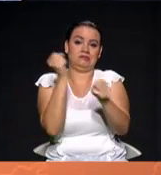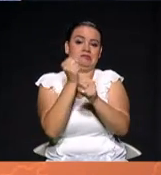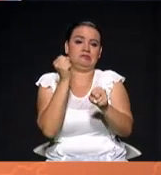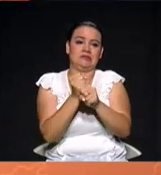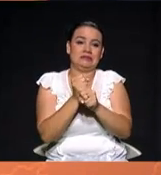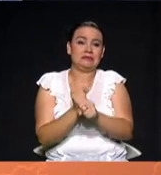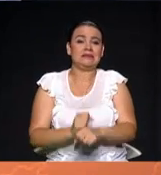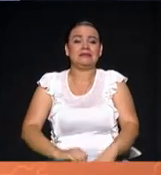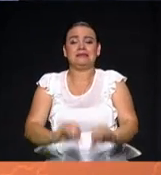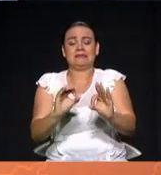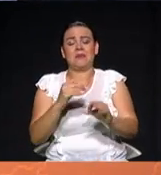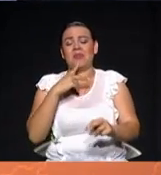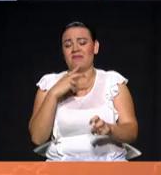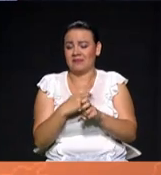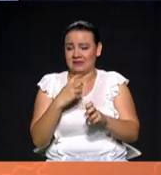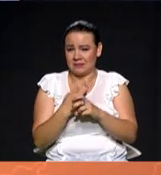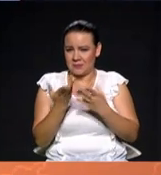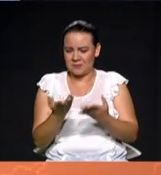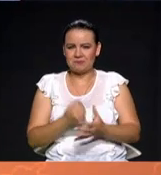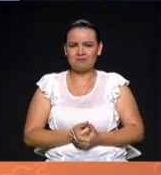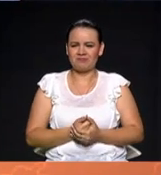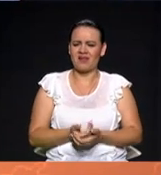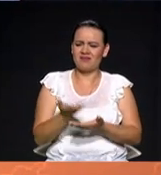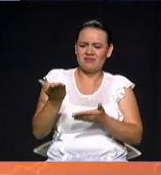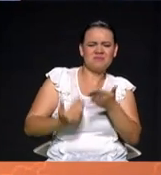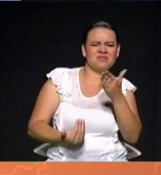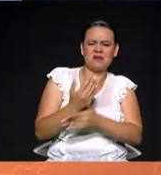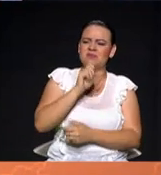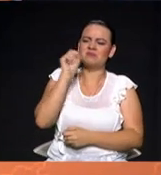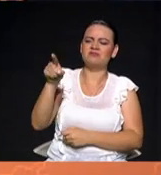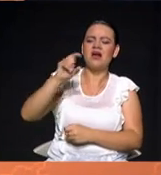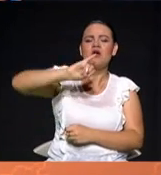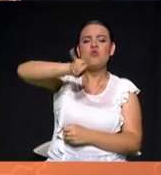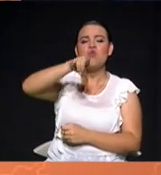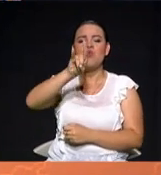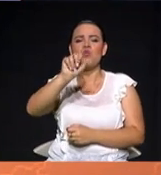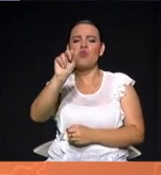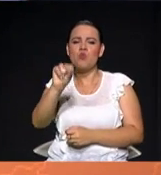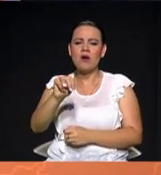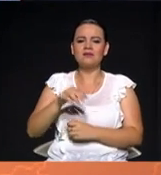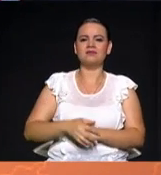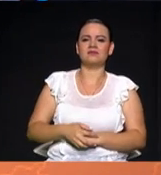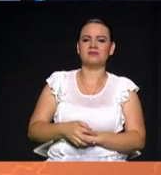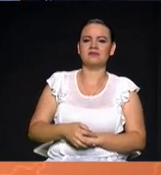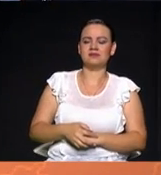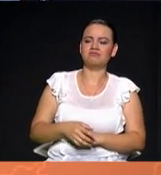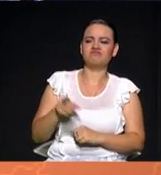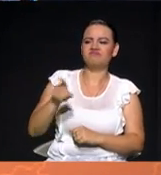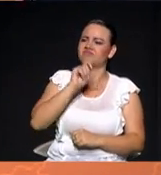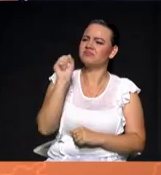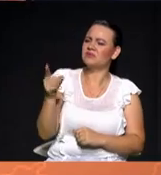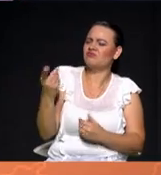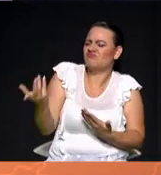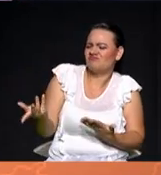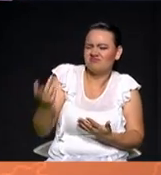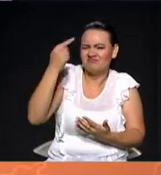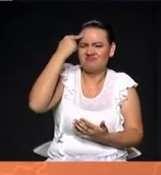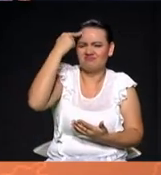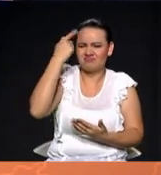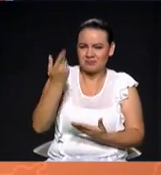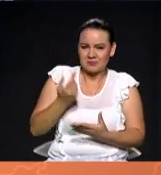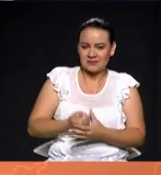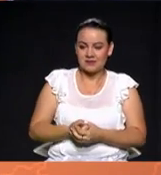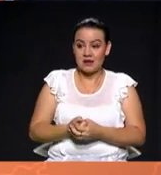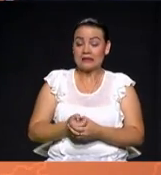esta ronda la comenzamos con el candidato juan david balderrama señor candidato señores candidatos y candidatas como fomentar el